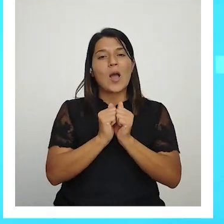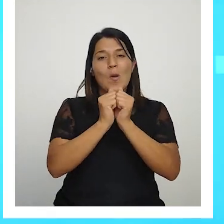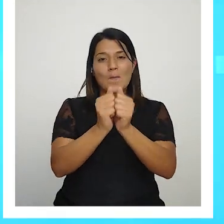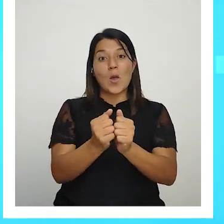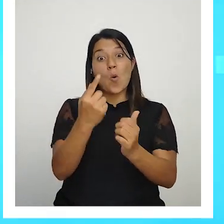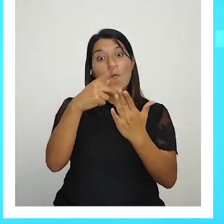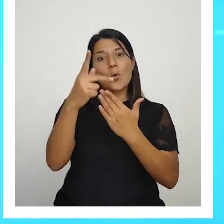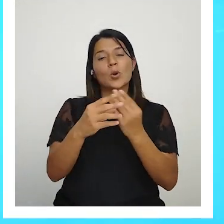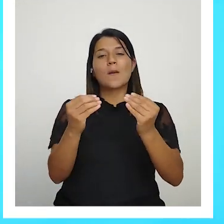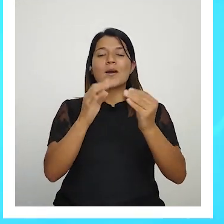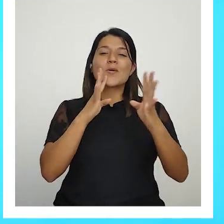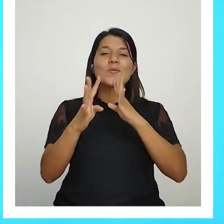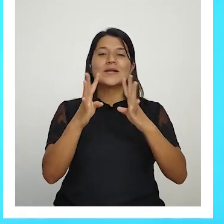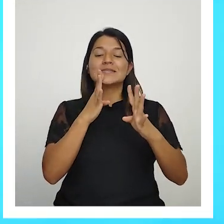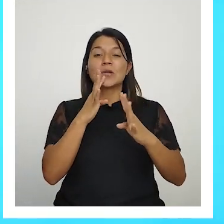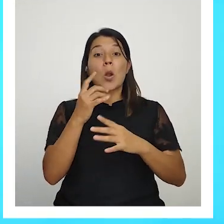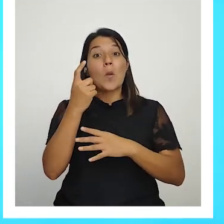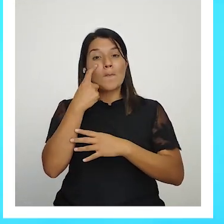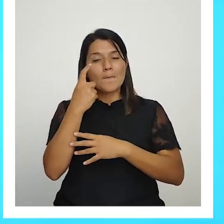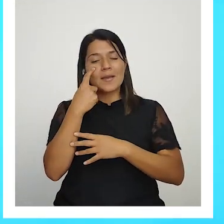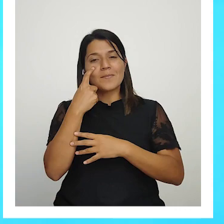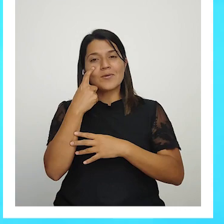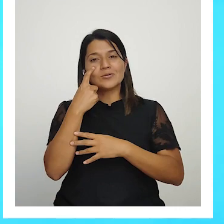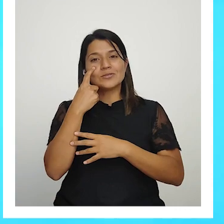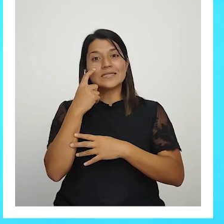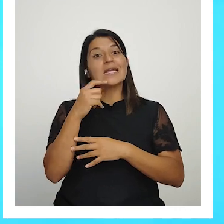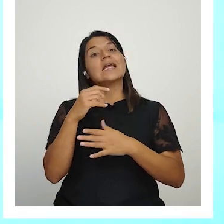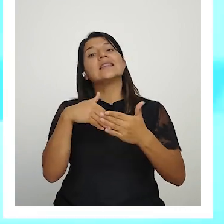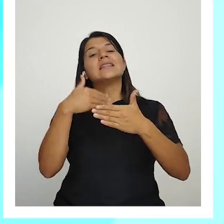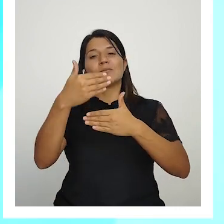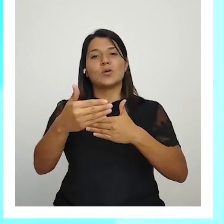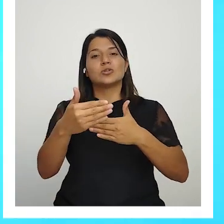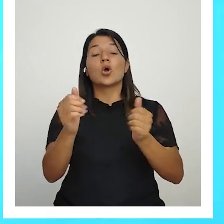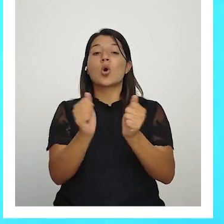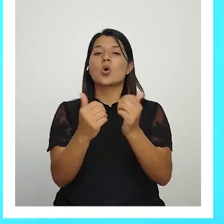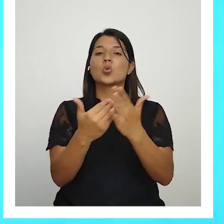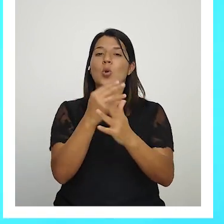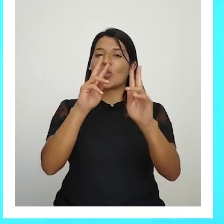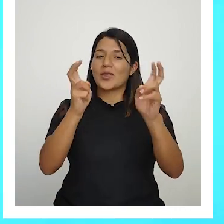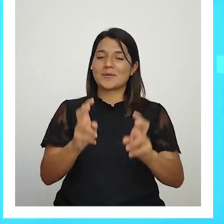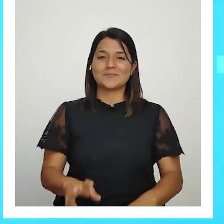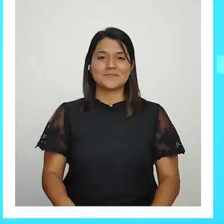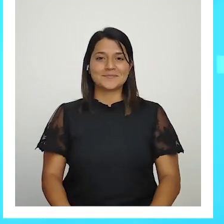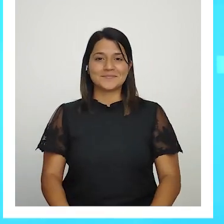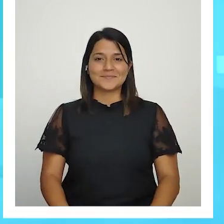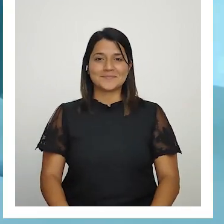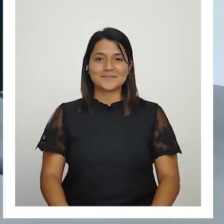acompañarnos en una edición más de Conversamos. Nos vemos y nos escuchamos luego con un nuevo tema.